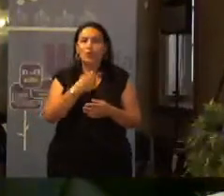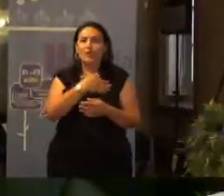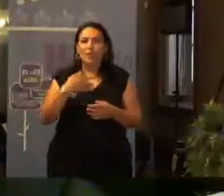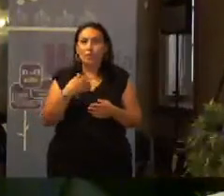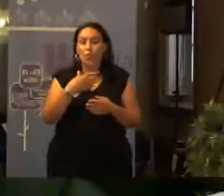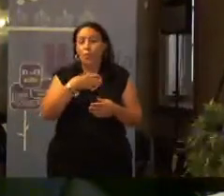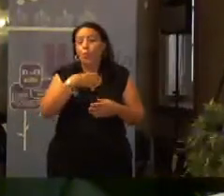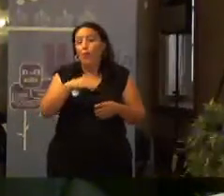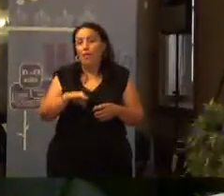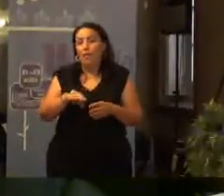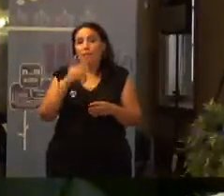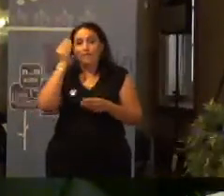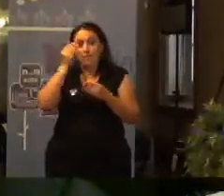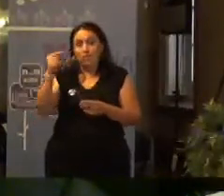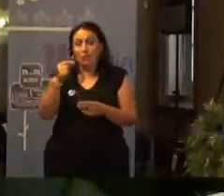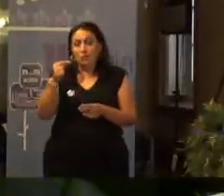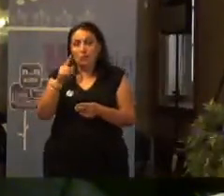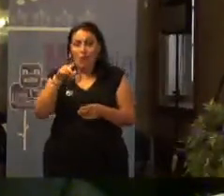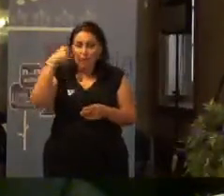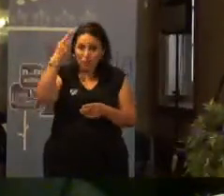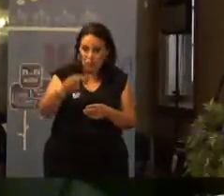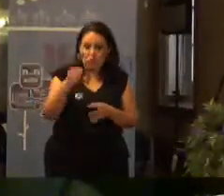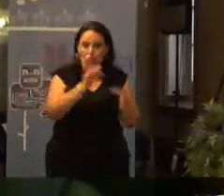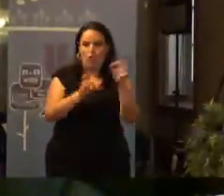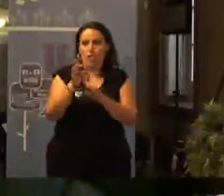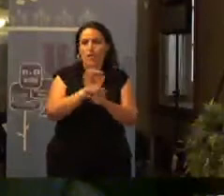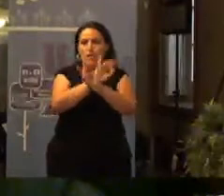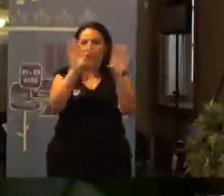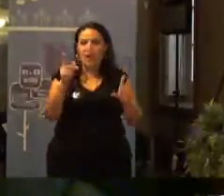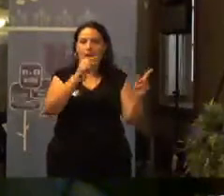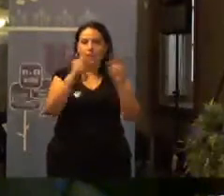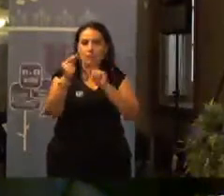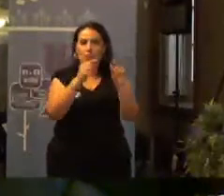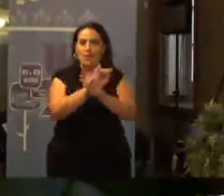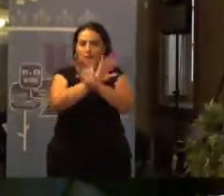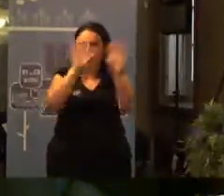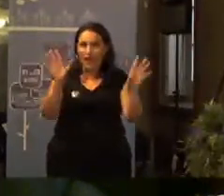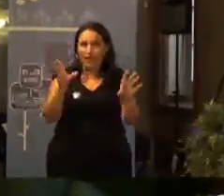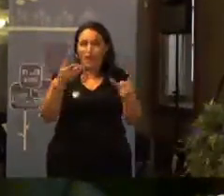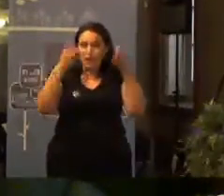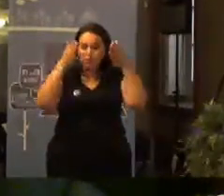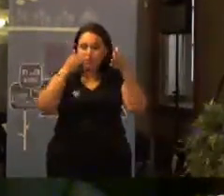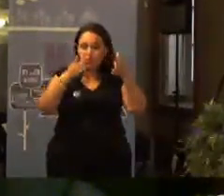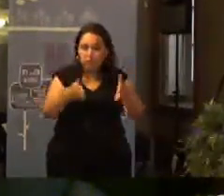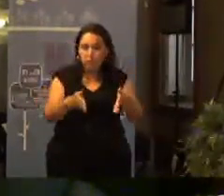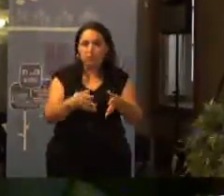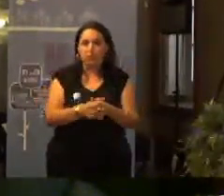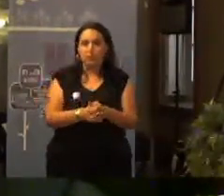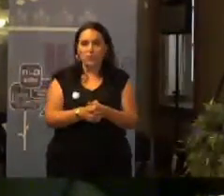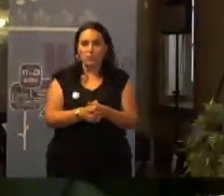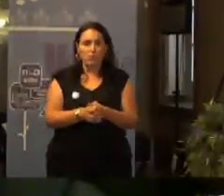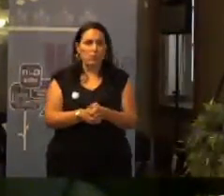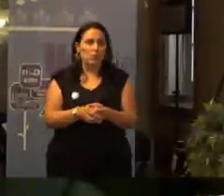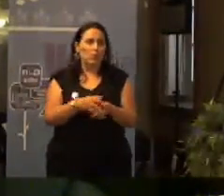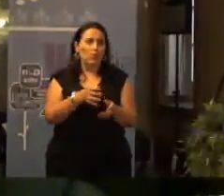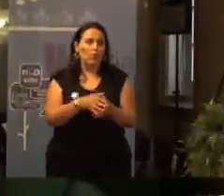as cousas en vivo para que despois podamos analizalas, discutilas e entrar por o miúdo e entón traducir todas as matizacións.